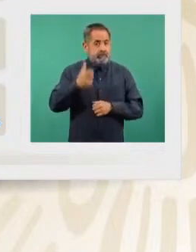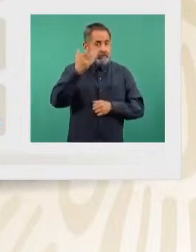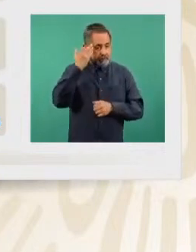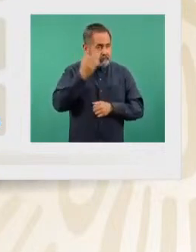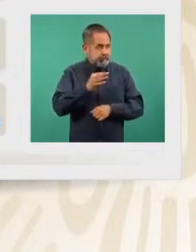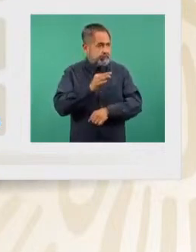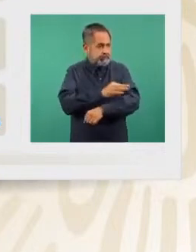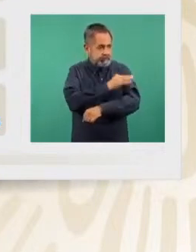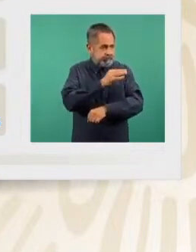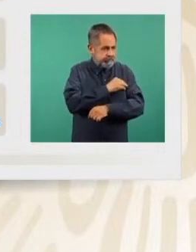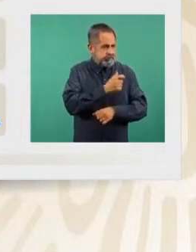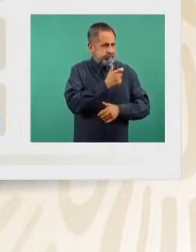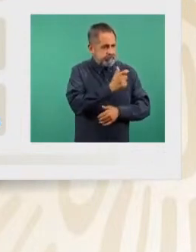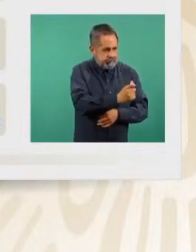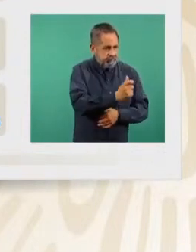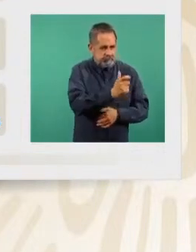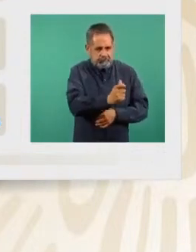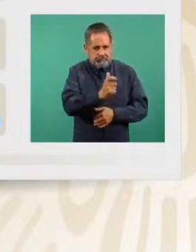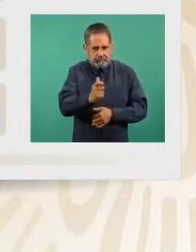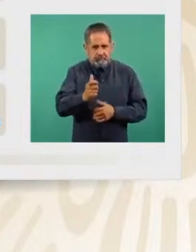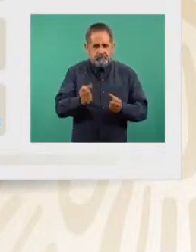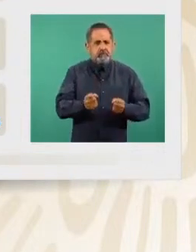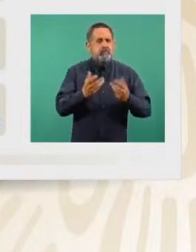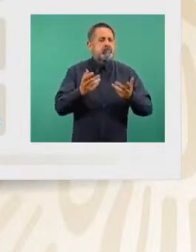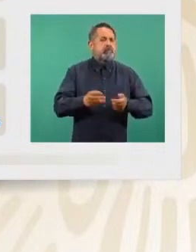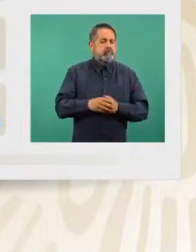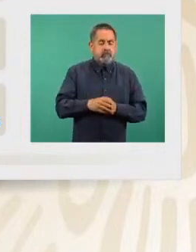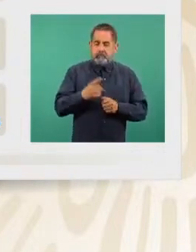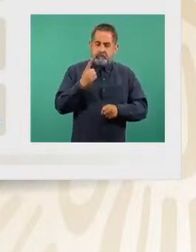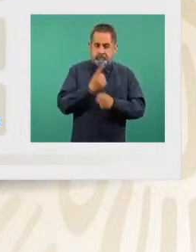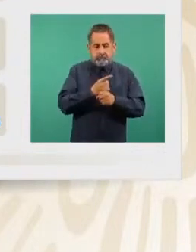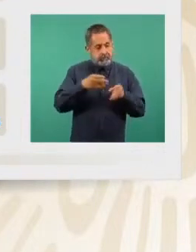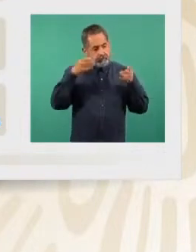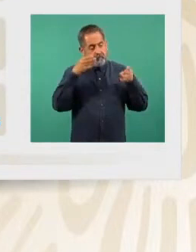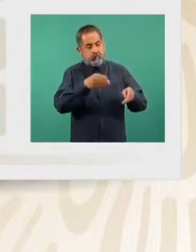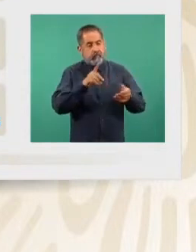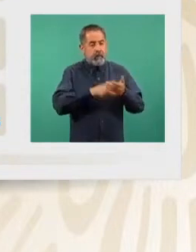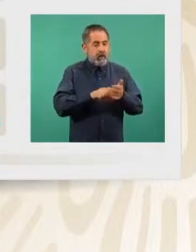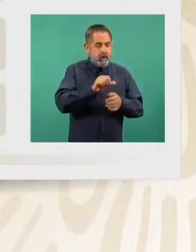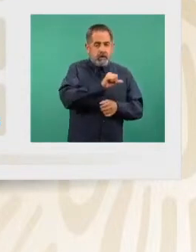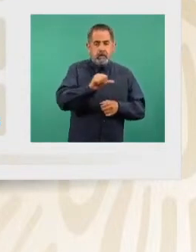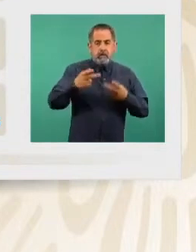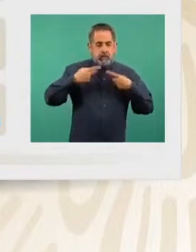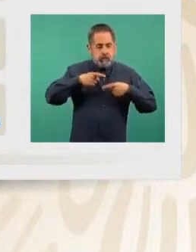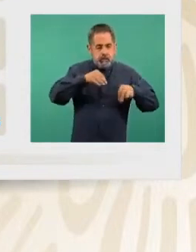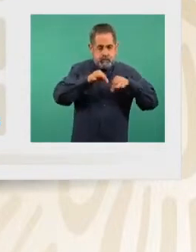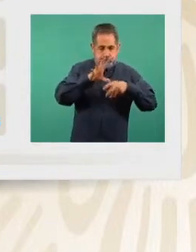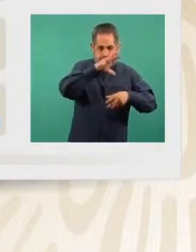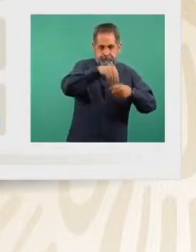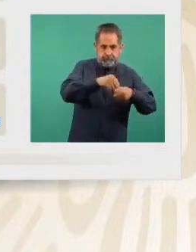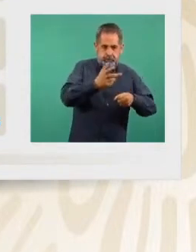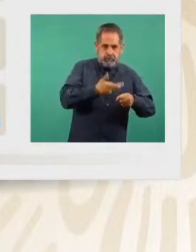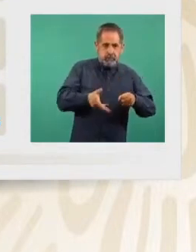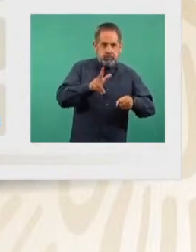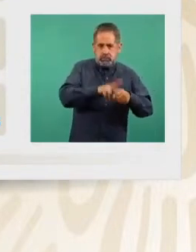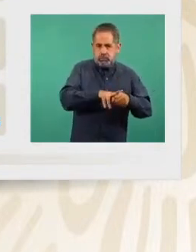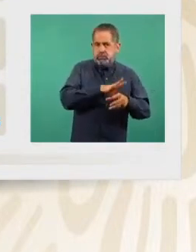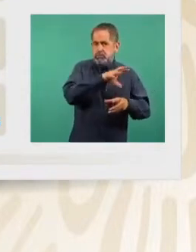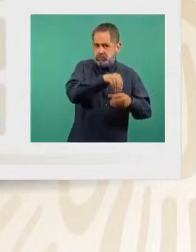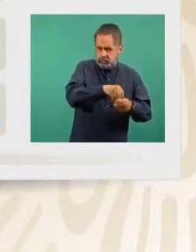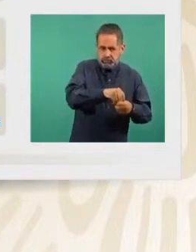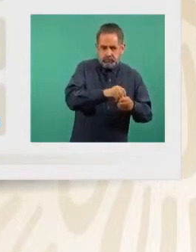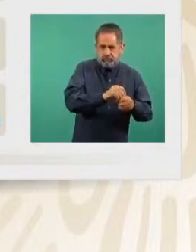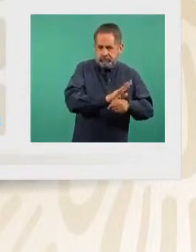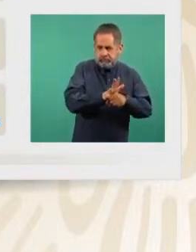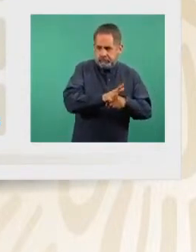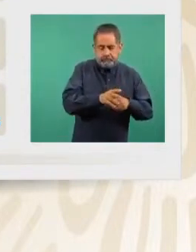etapas de la Estrategia Nacional de Vacunación. El primero de ellos fue el personal de salud. Se continúa